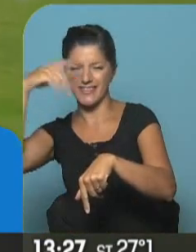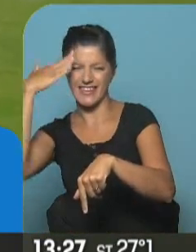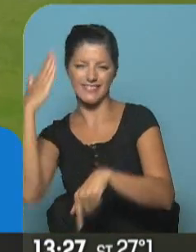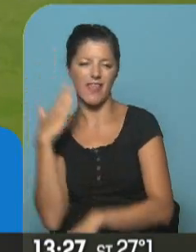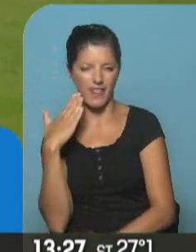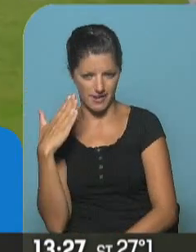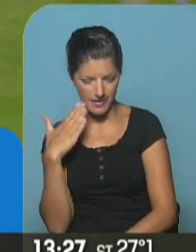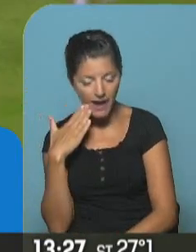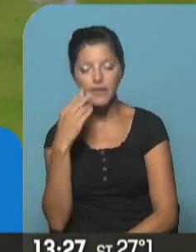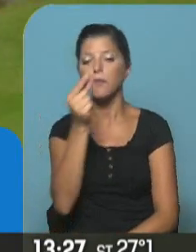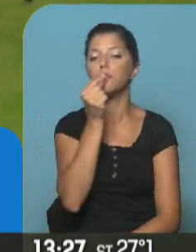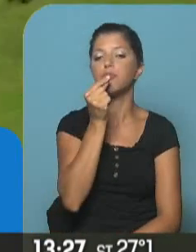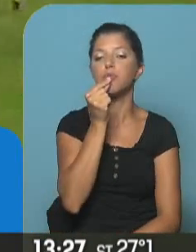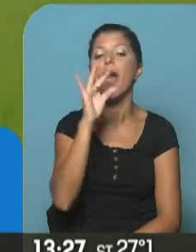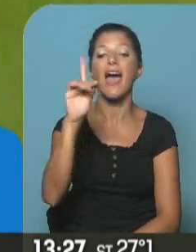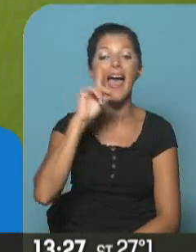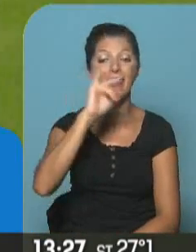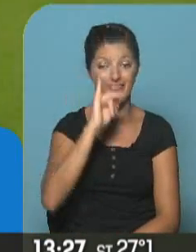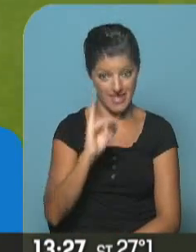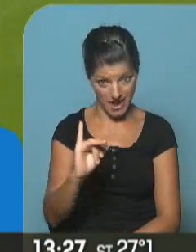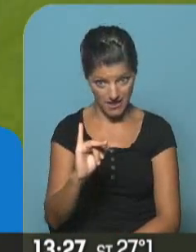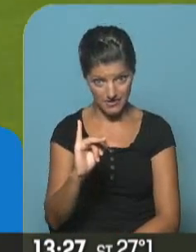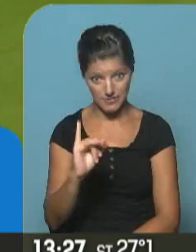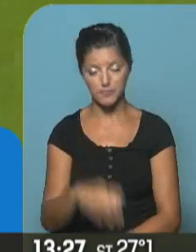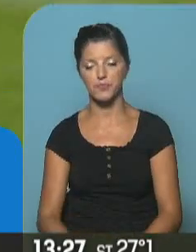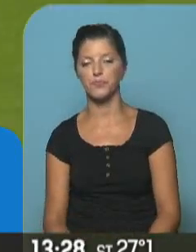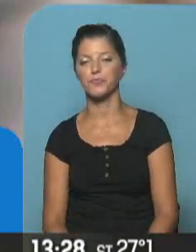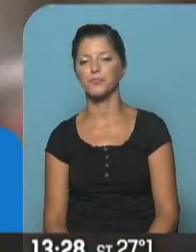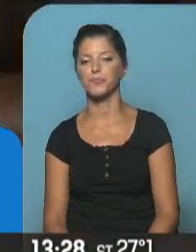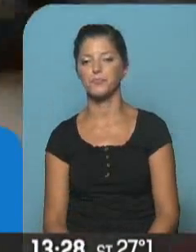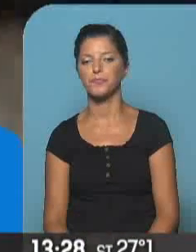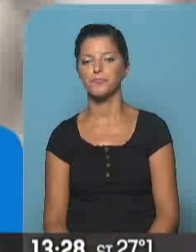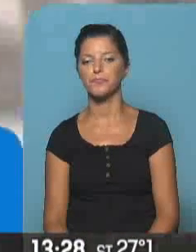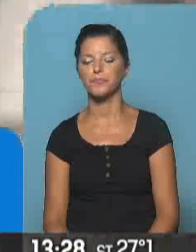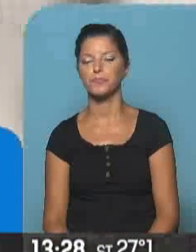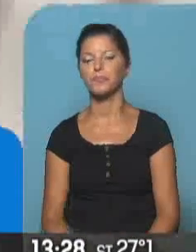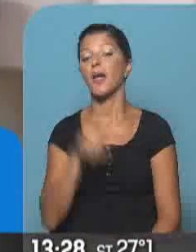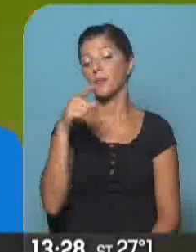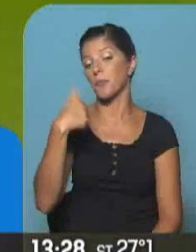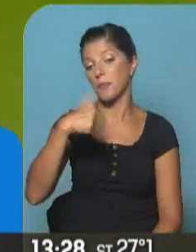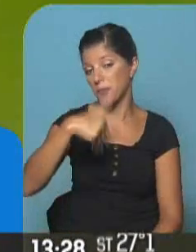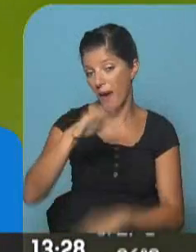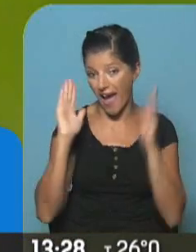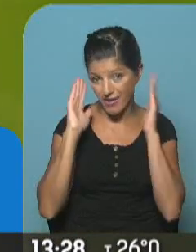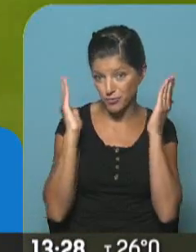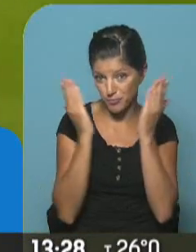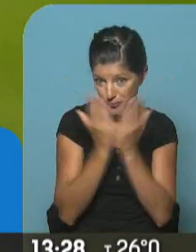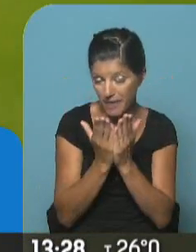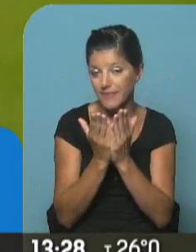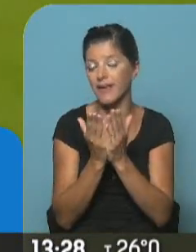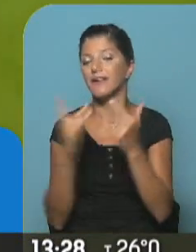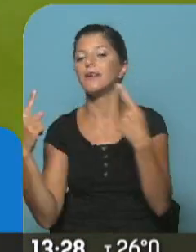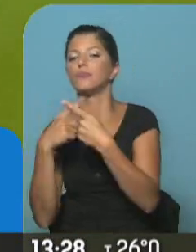paraguayo Mario Díaz de Vivar. Allí se presentará el equipo de Lucas Bernardi con